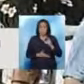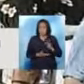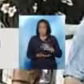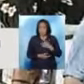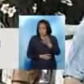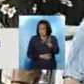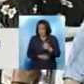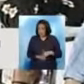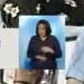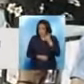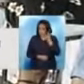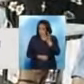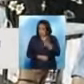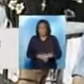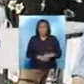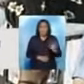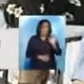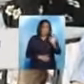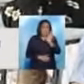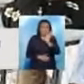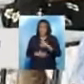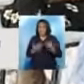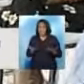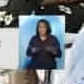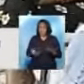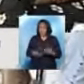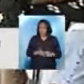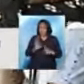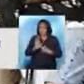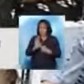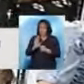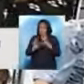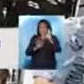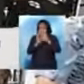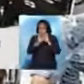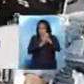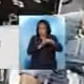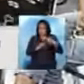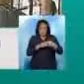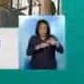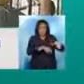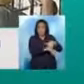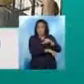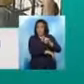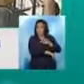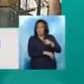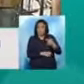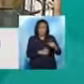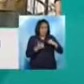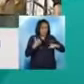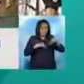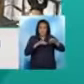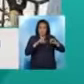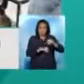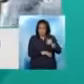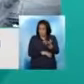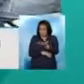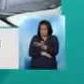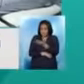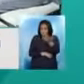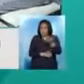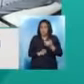Adelante, Victoria, te escuchamos. ¿Qué tal? ¿Cómo están? Estamos aquí en la presentación de la película Avenida al Arco con los actores principales del film. Aquí